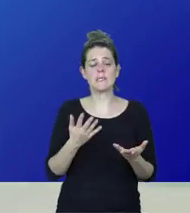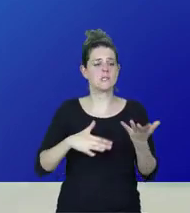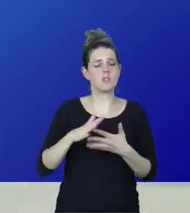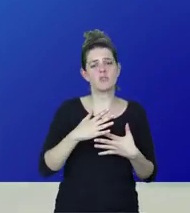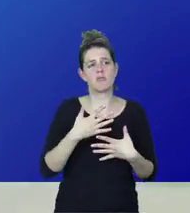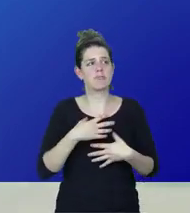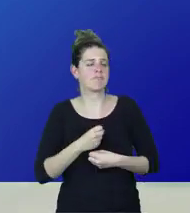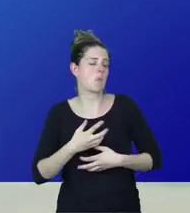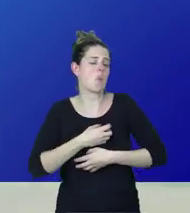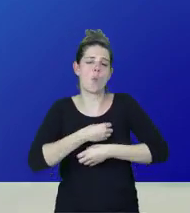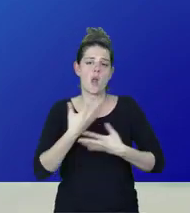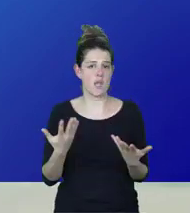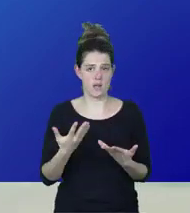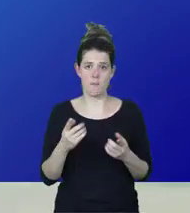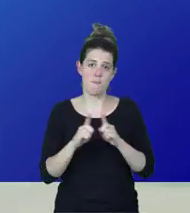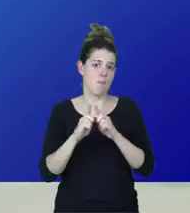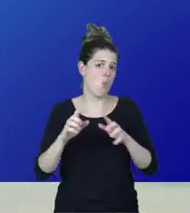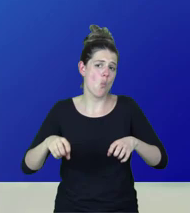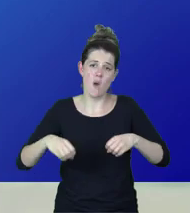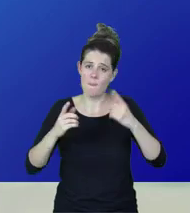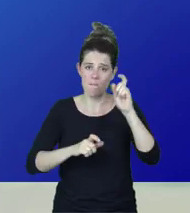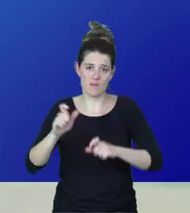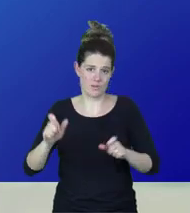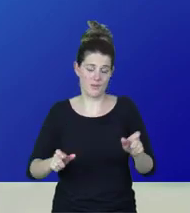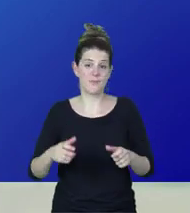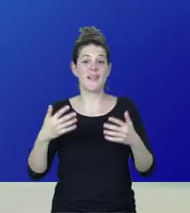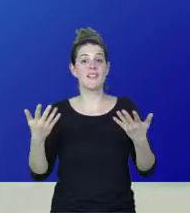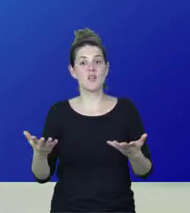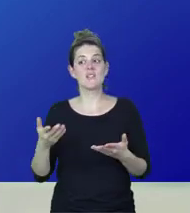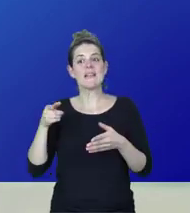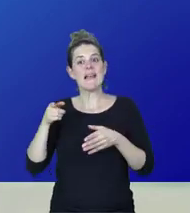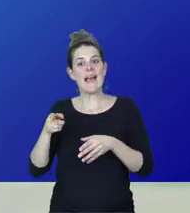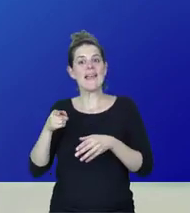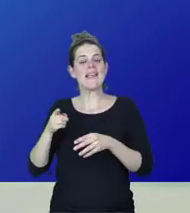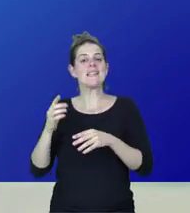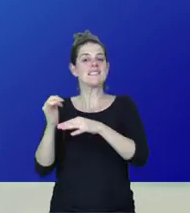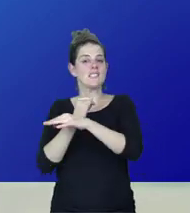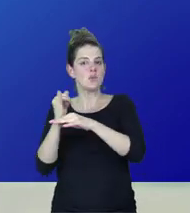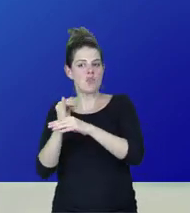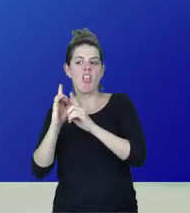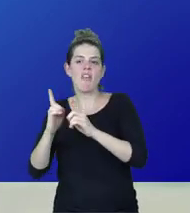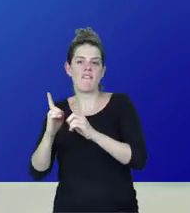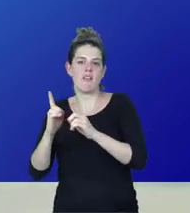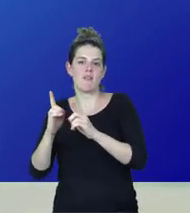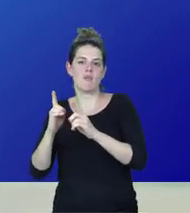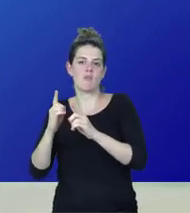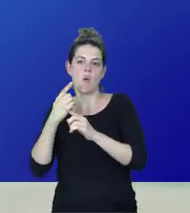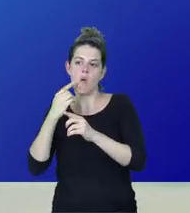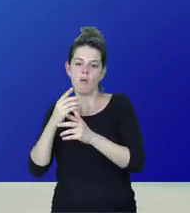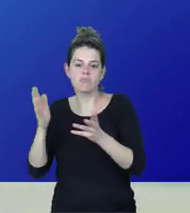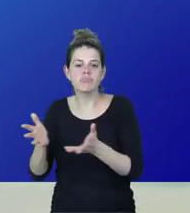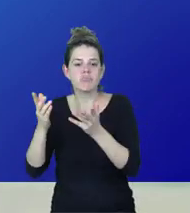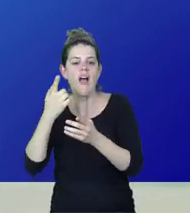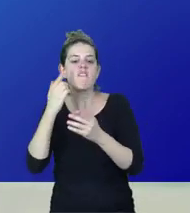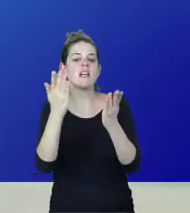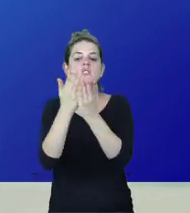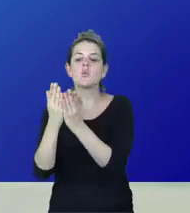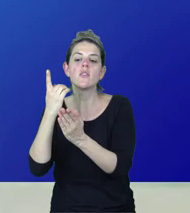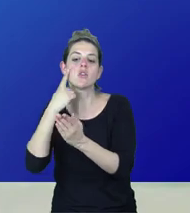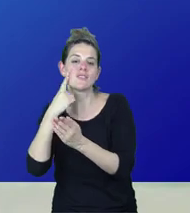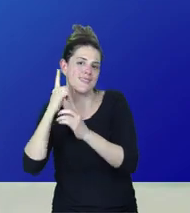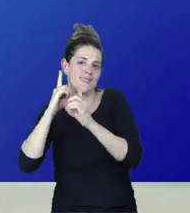es la institución la que tiene que, bueno, movilizarse como se moviliza en el vínculo con todos sus estudiantes y generar